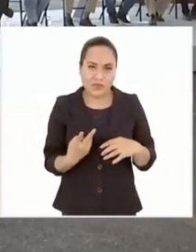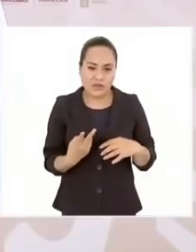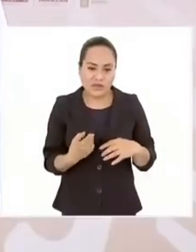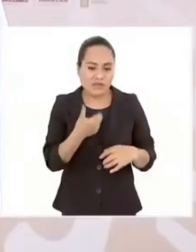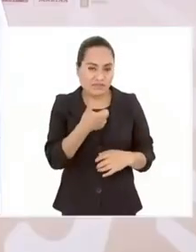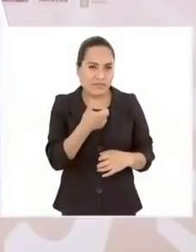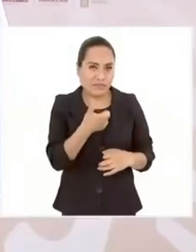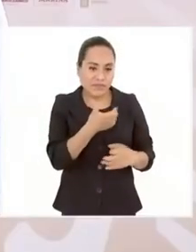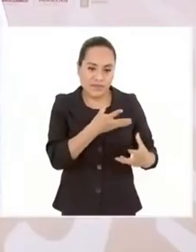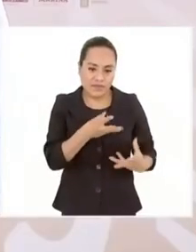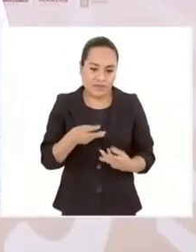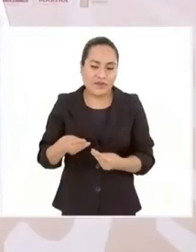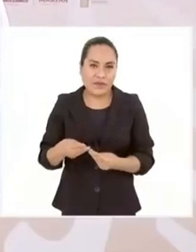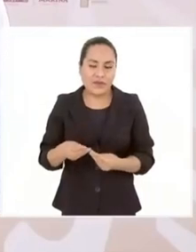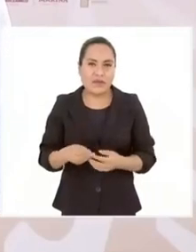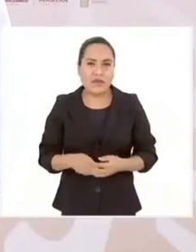de